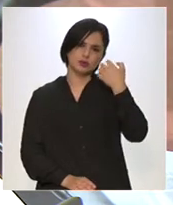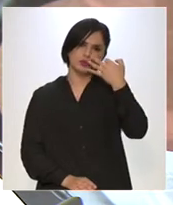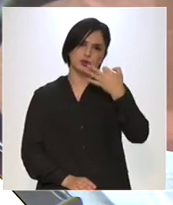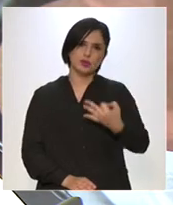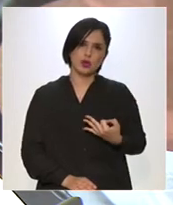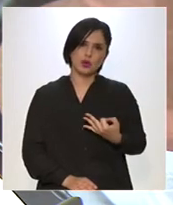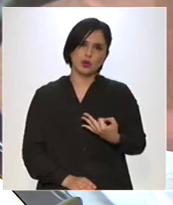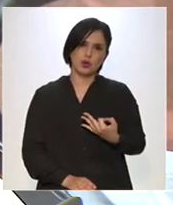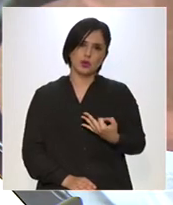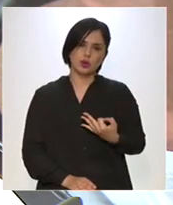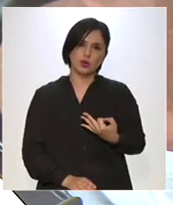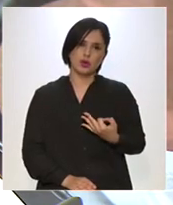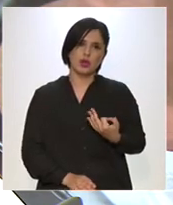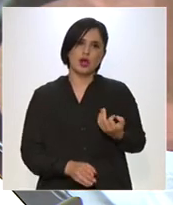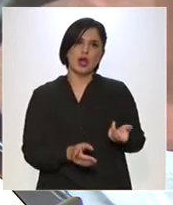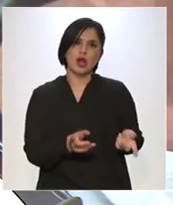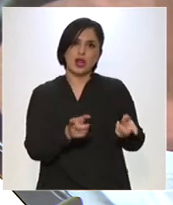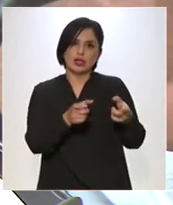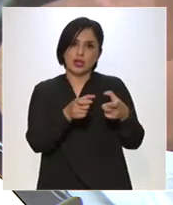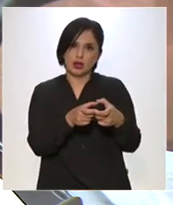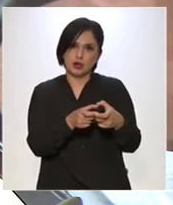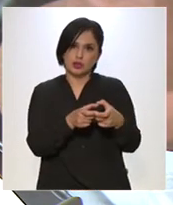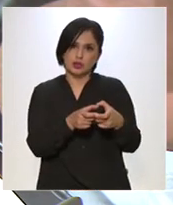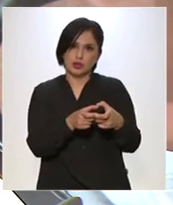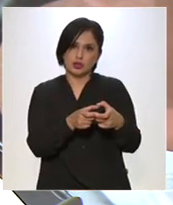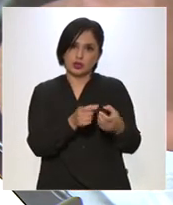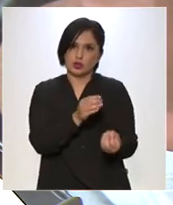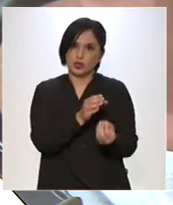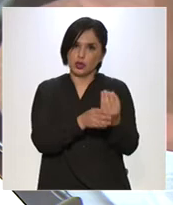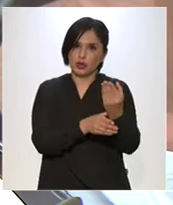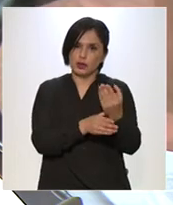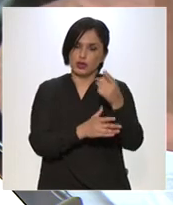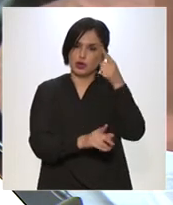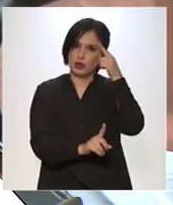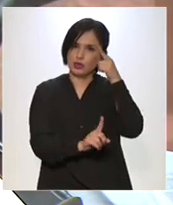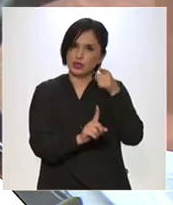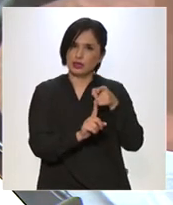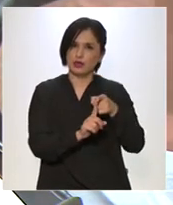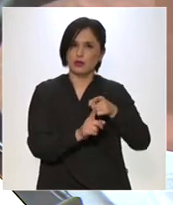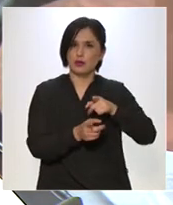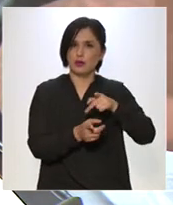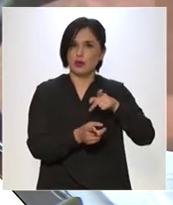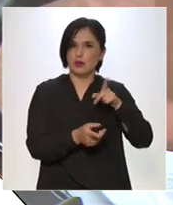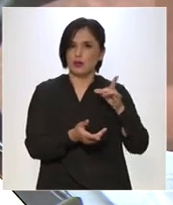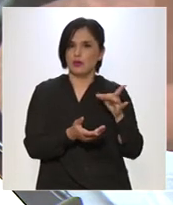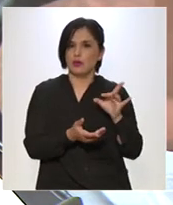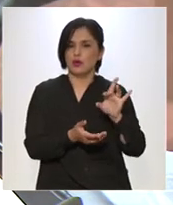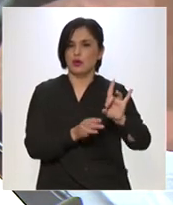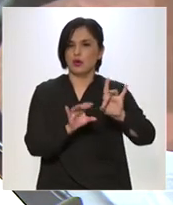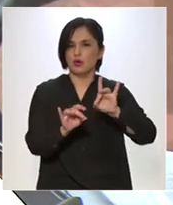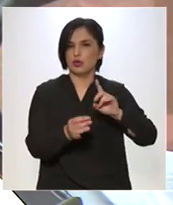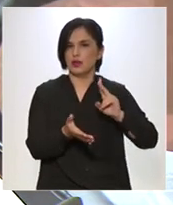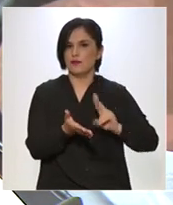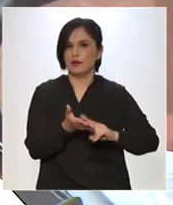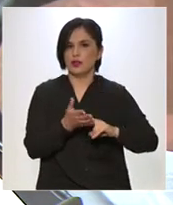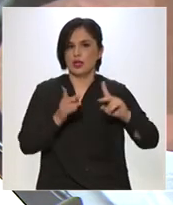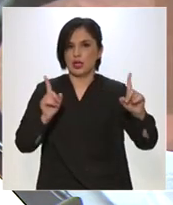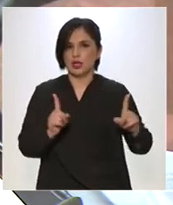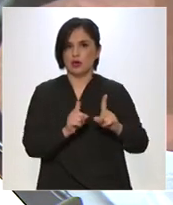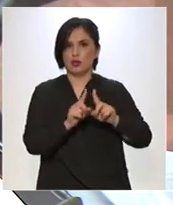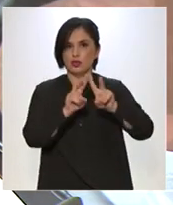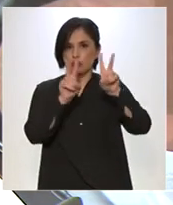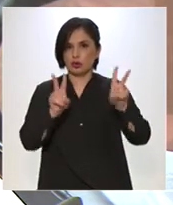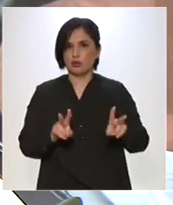que esta comisión que se crea para buscar verdad y reencuentro y paz social en nuestro país